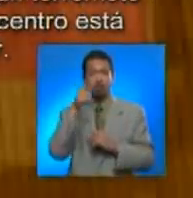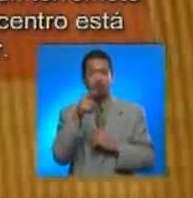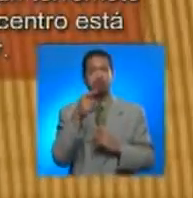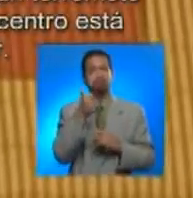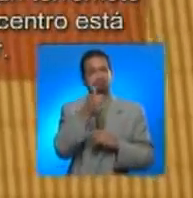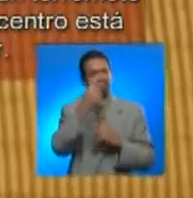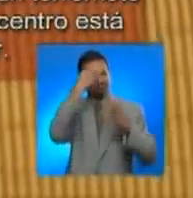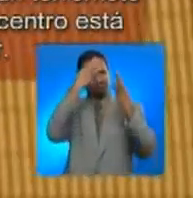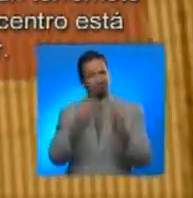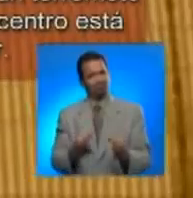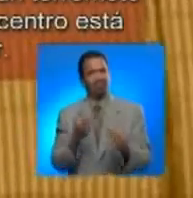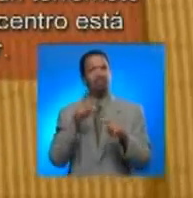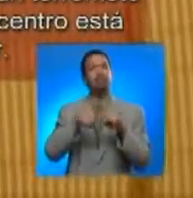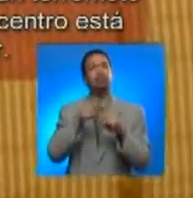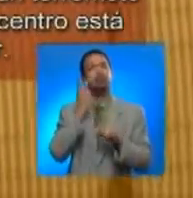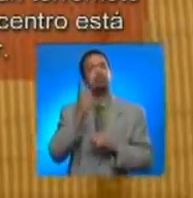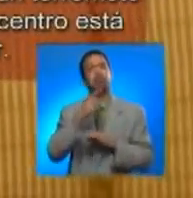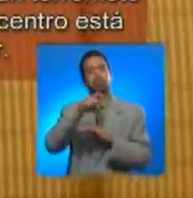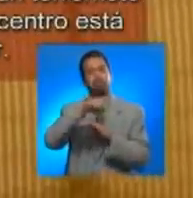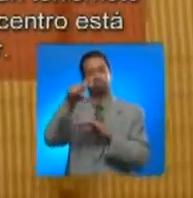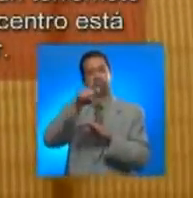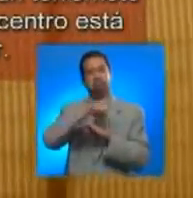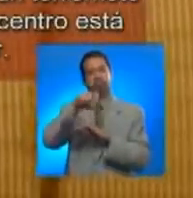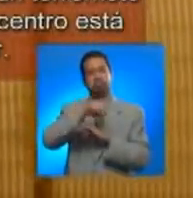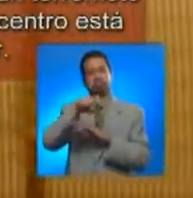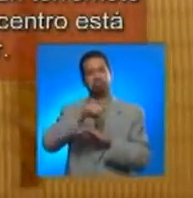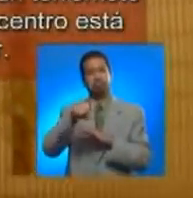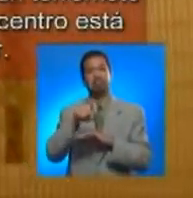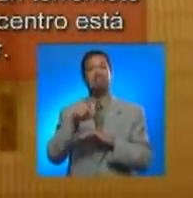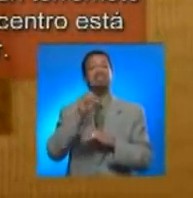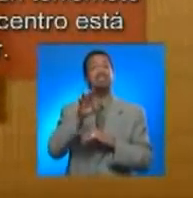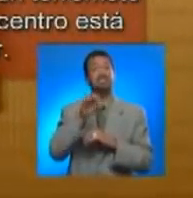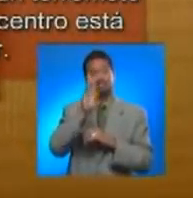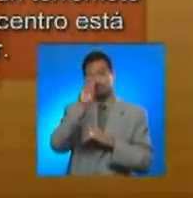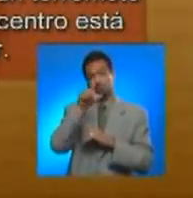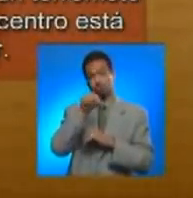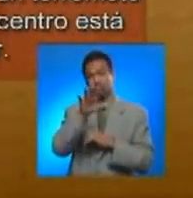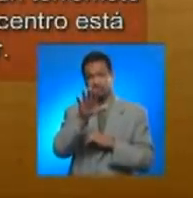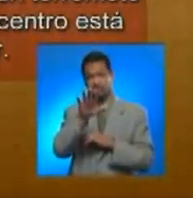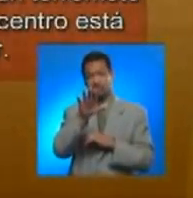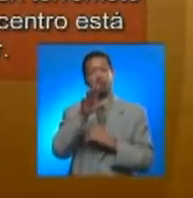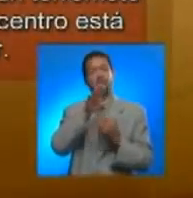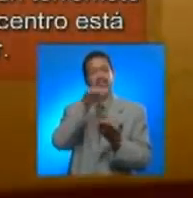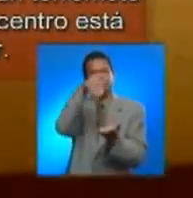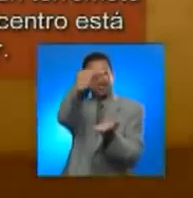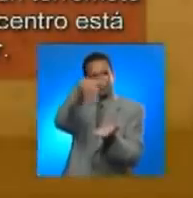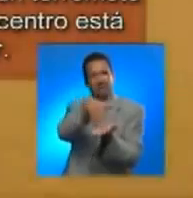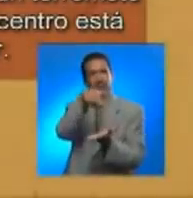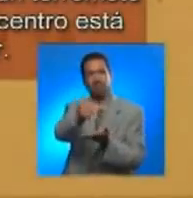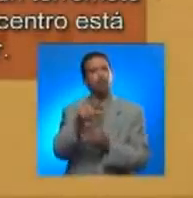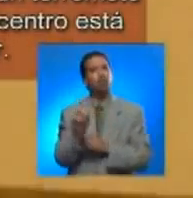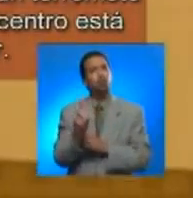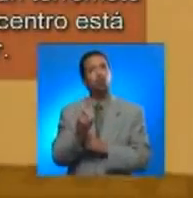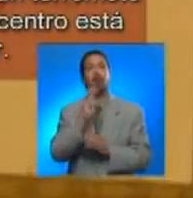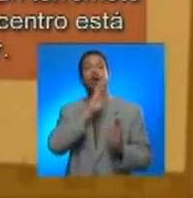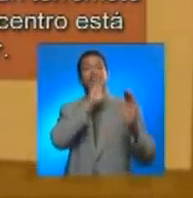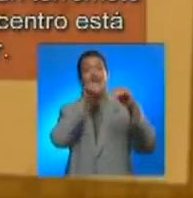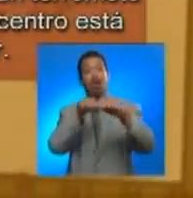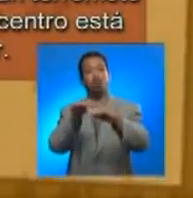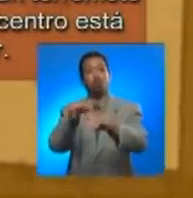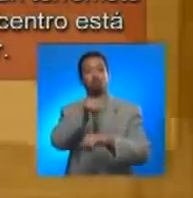de vigilancia y/o de aviso. Una vigilancia de tsunami podrá ser emitida cuando se presenten una o más de las